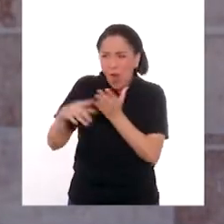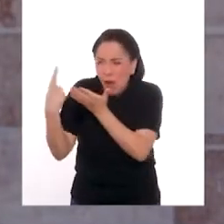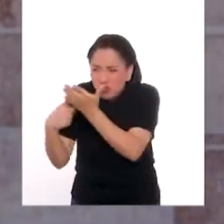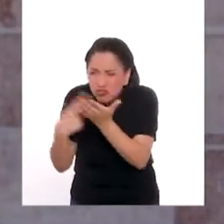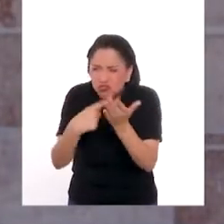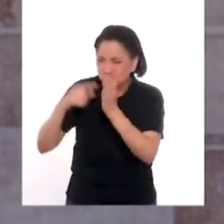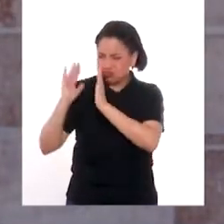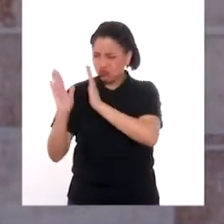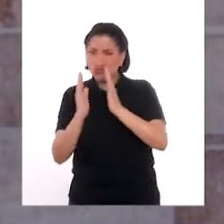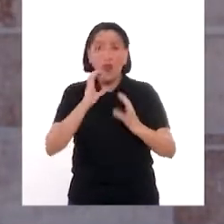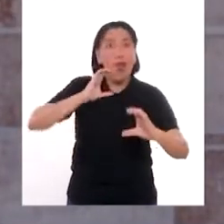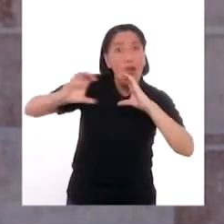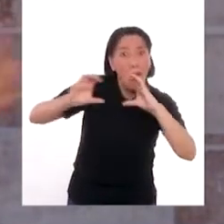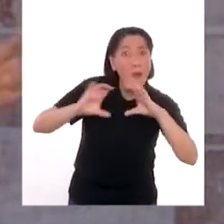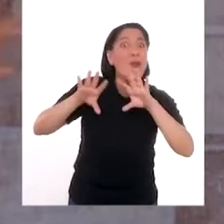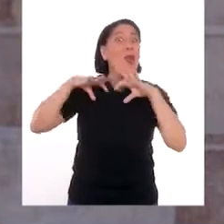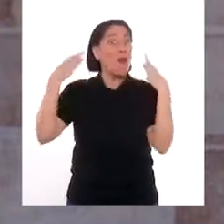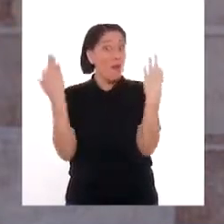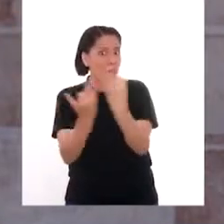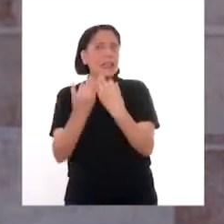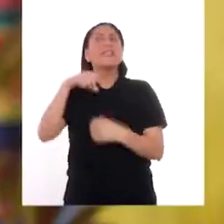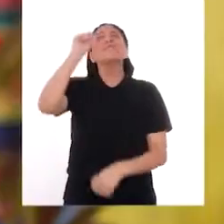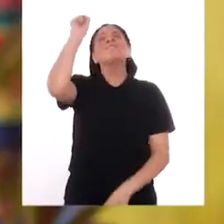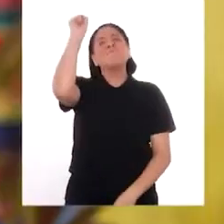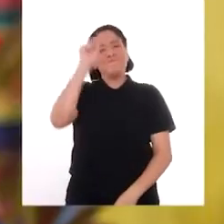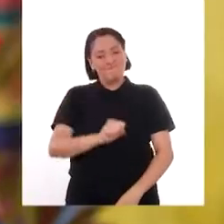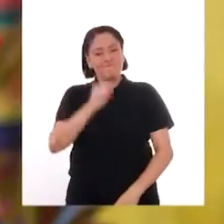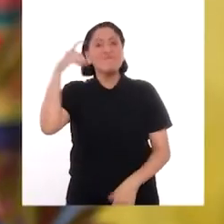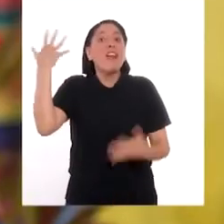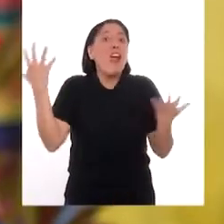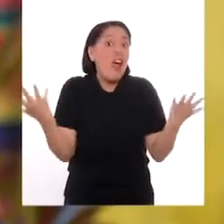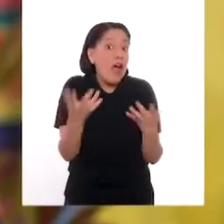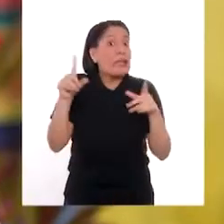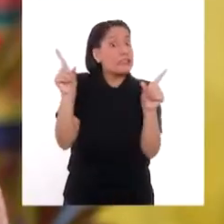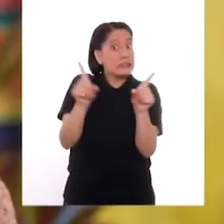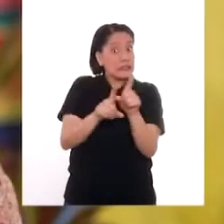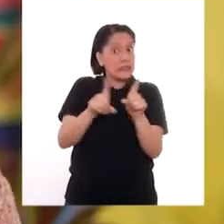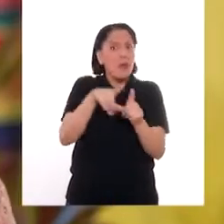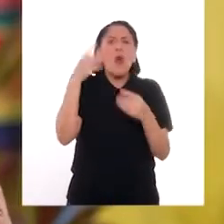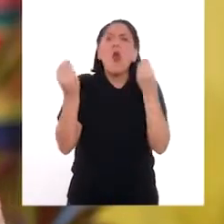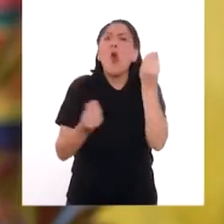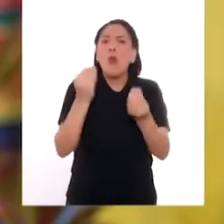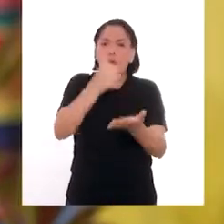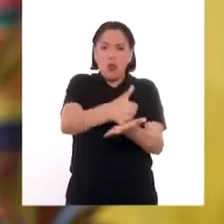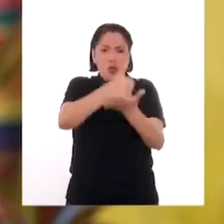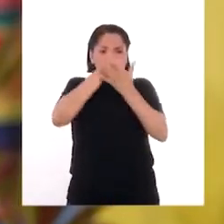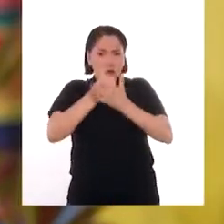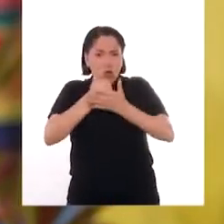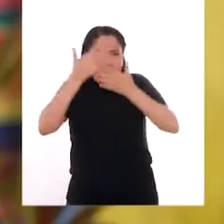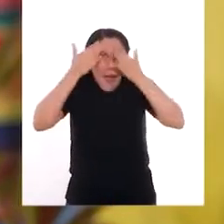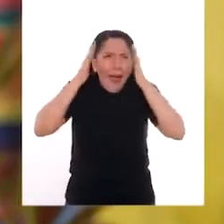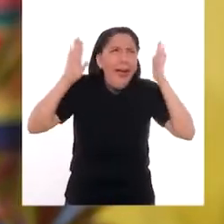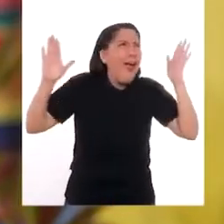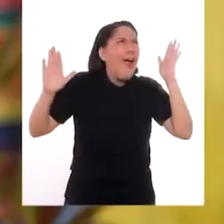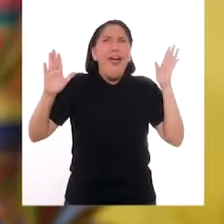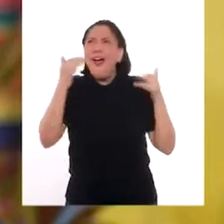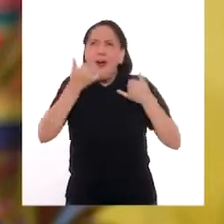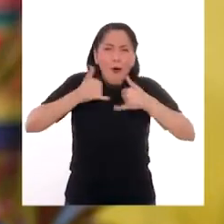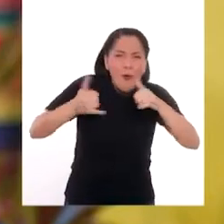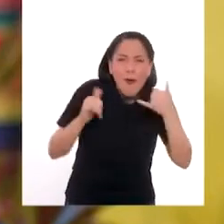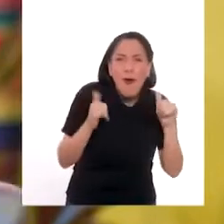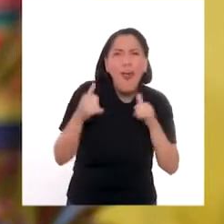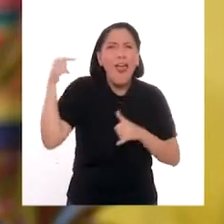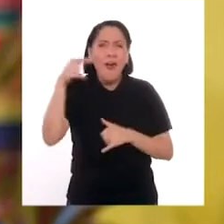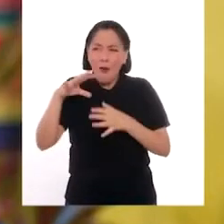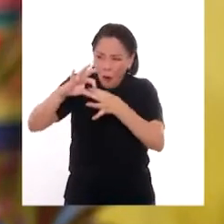organización, la planificación y la comunicación en familia. Sí, Karen. Además, nos ayuda a despertar el juego